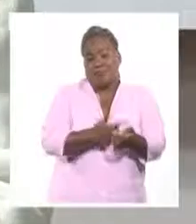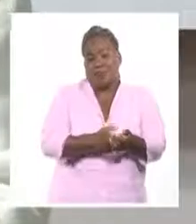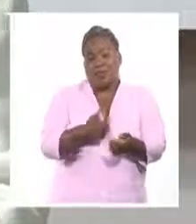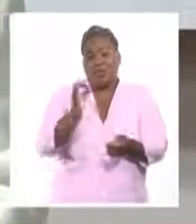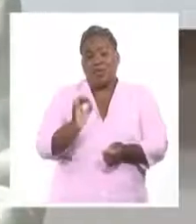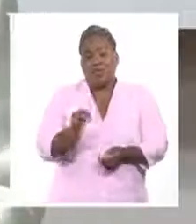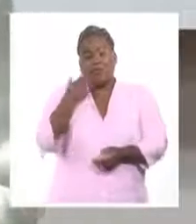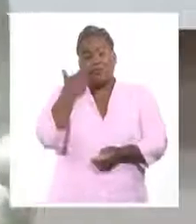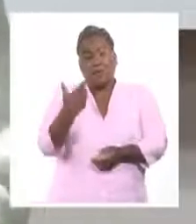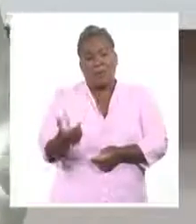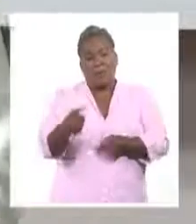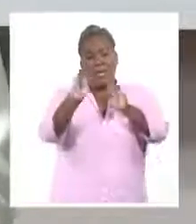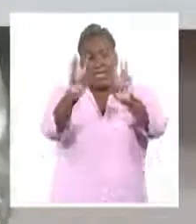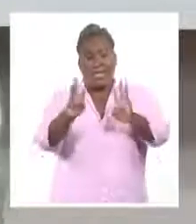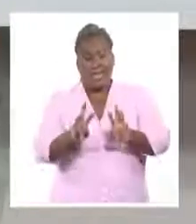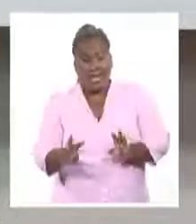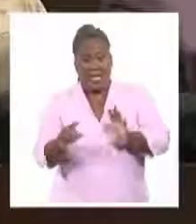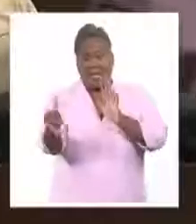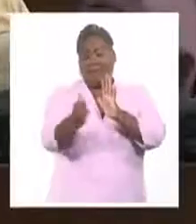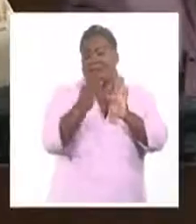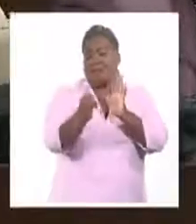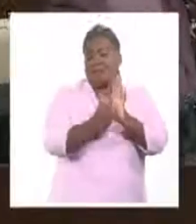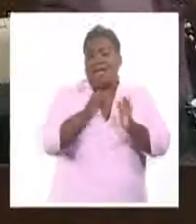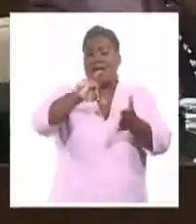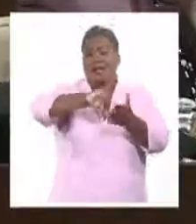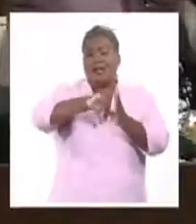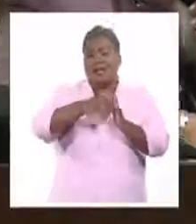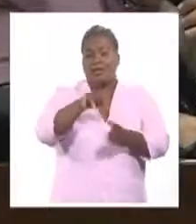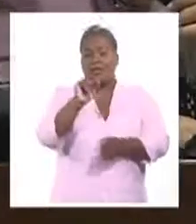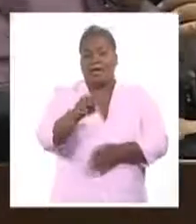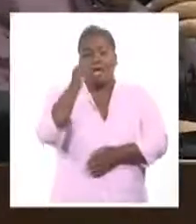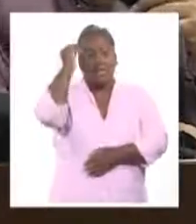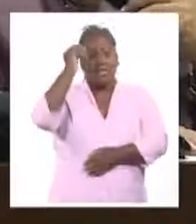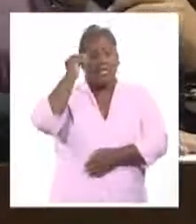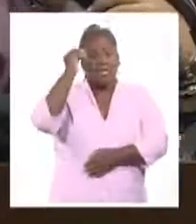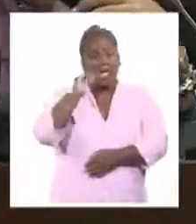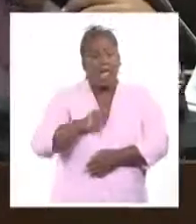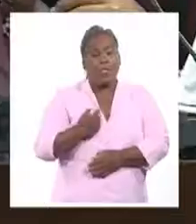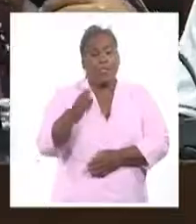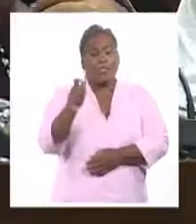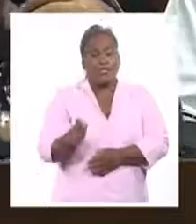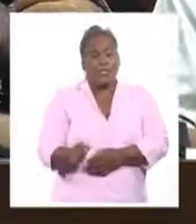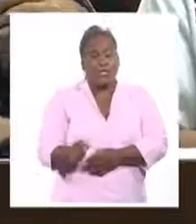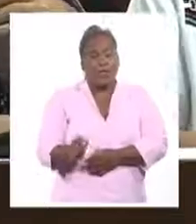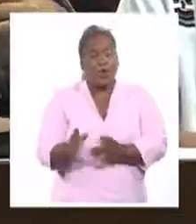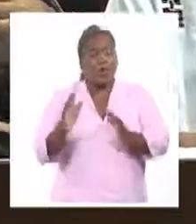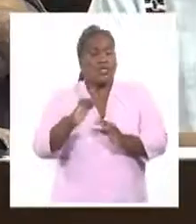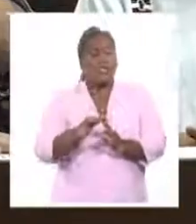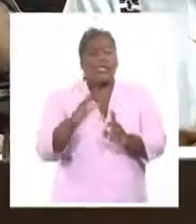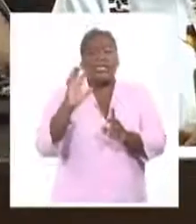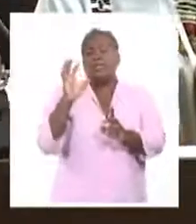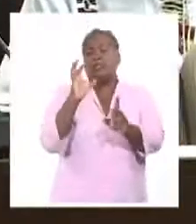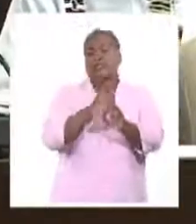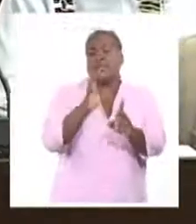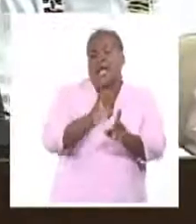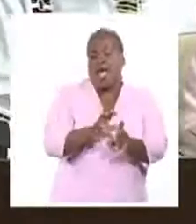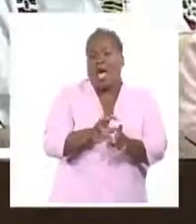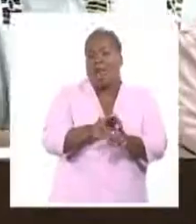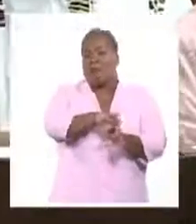todo a las redes sociales, considerando las jerarquías artísticas sin censuras de naturalezas ajenas a la